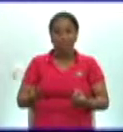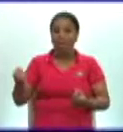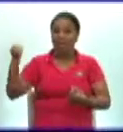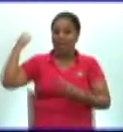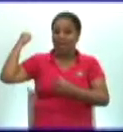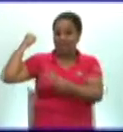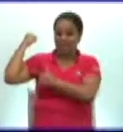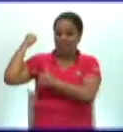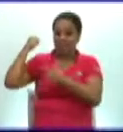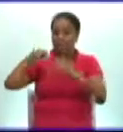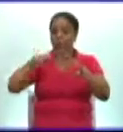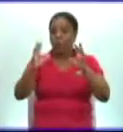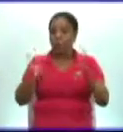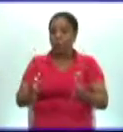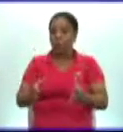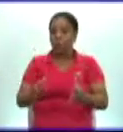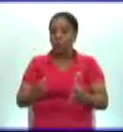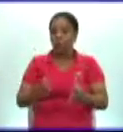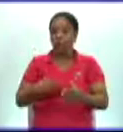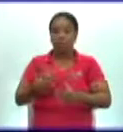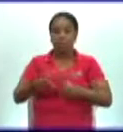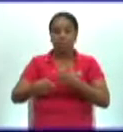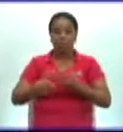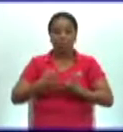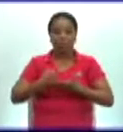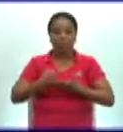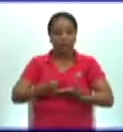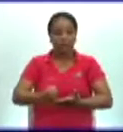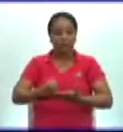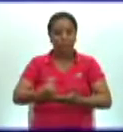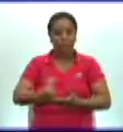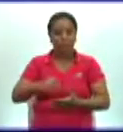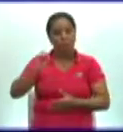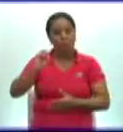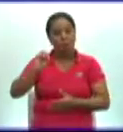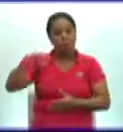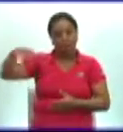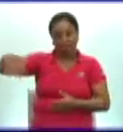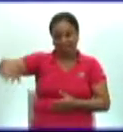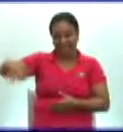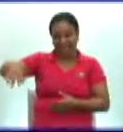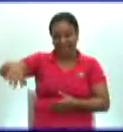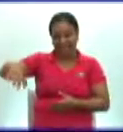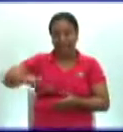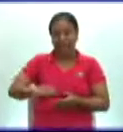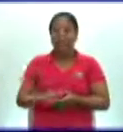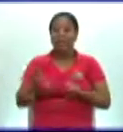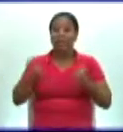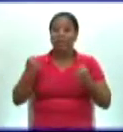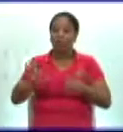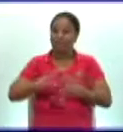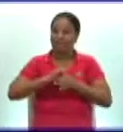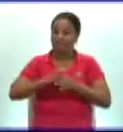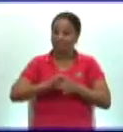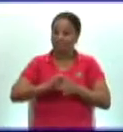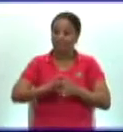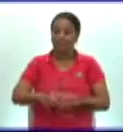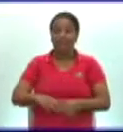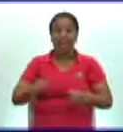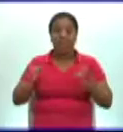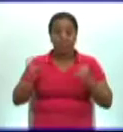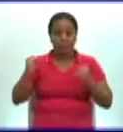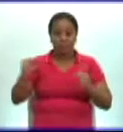actúa sobre el apoyo o suspensión. Y la fuerza de gravedad es la fuerza con que la Tierra